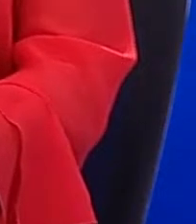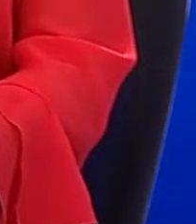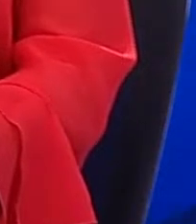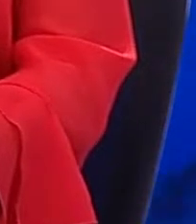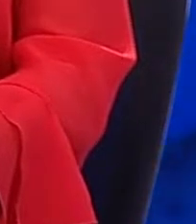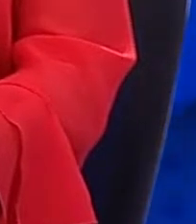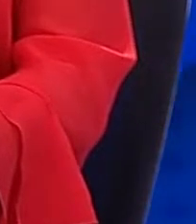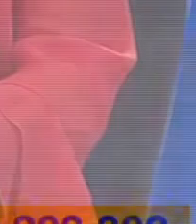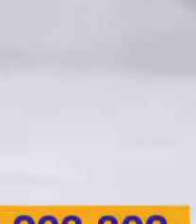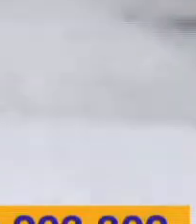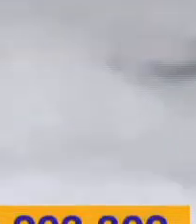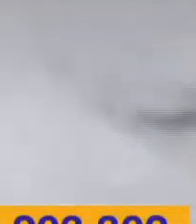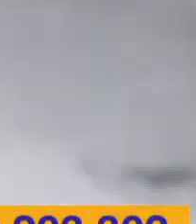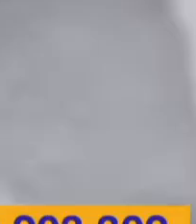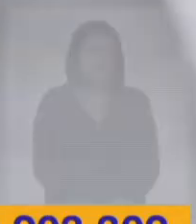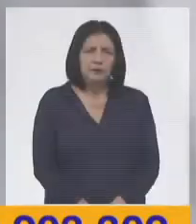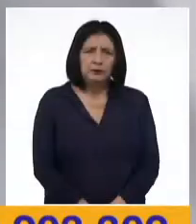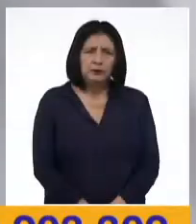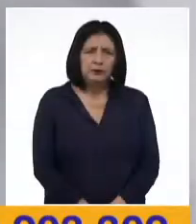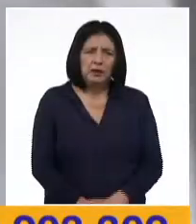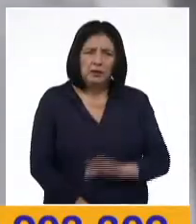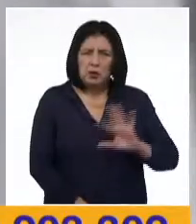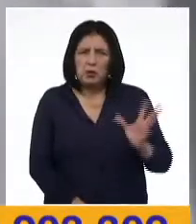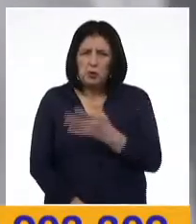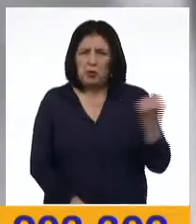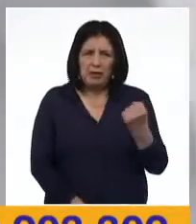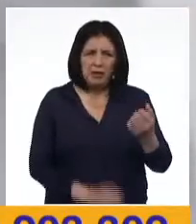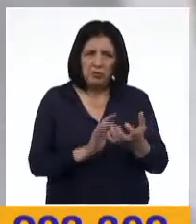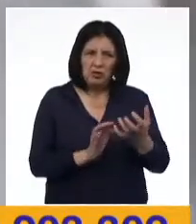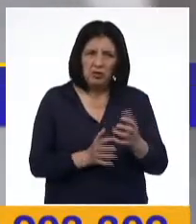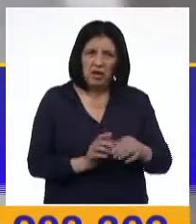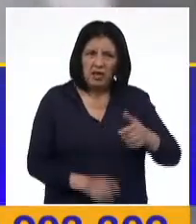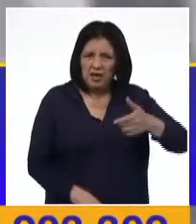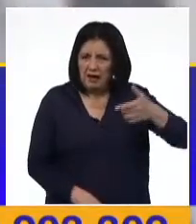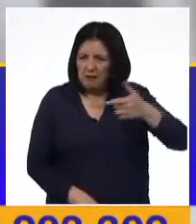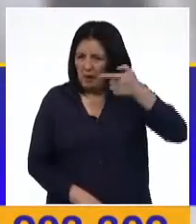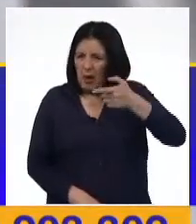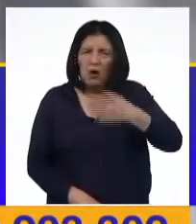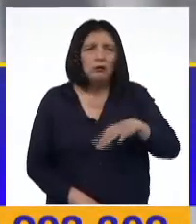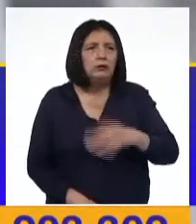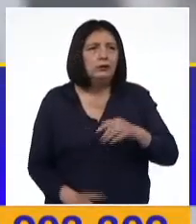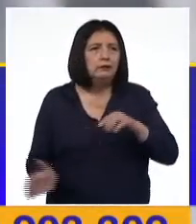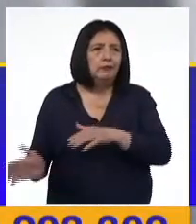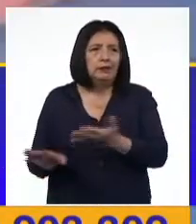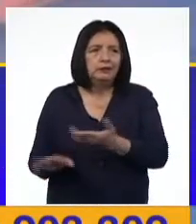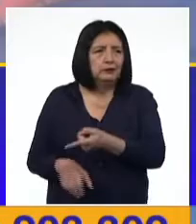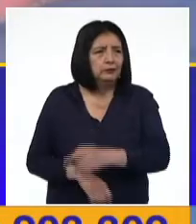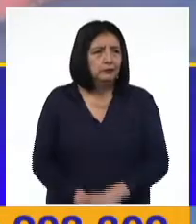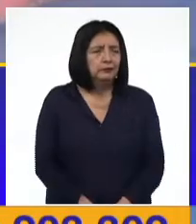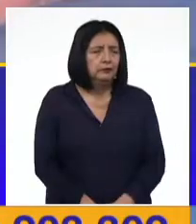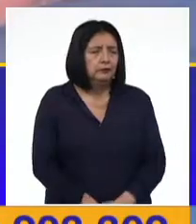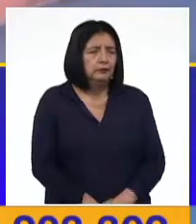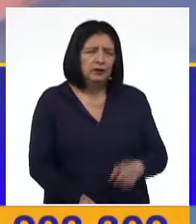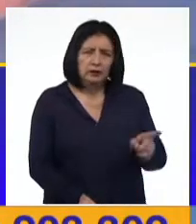responsables. Por arrebatarle un celular, le dispararon sin piedad y acabaron con su vida.